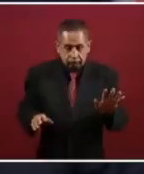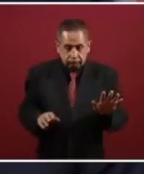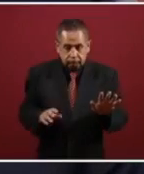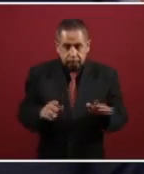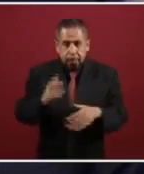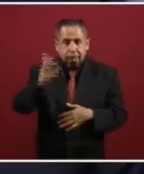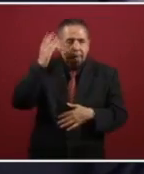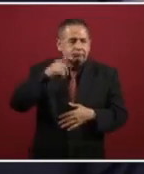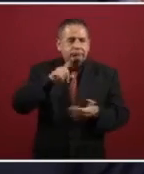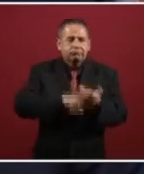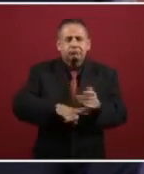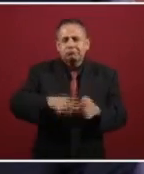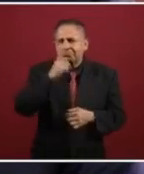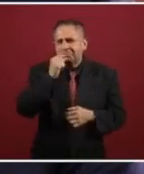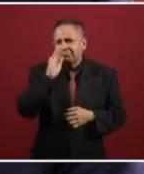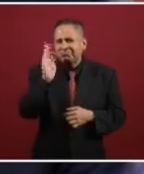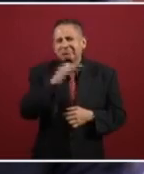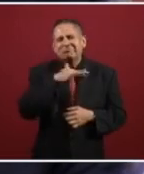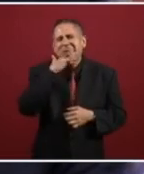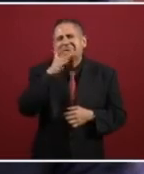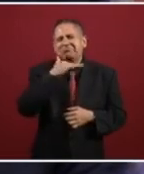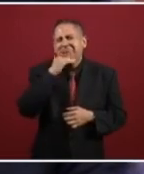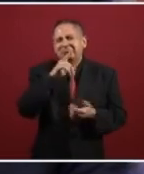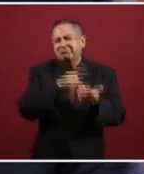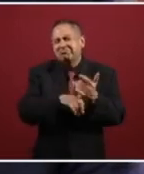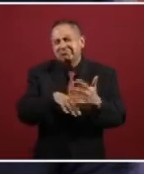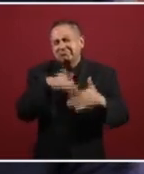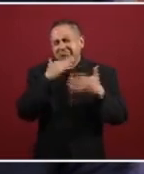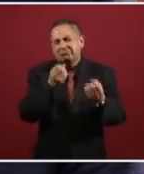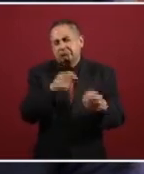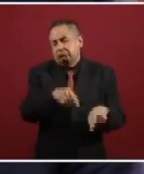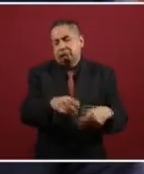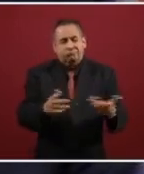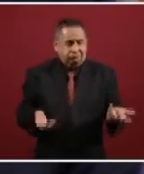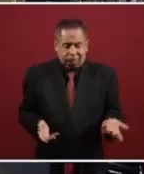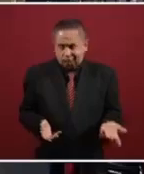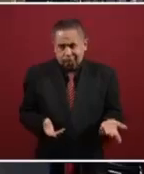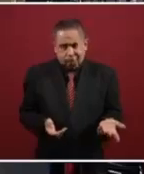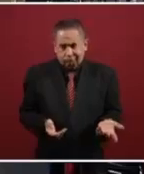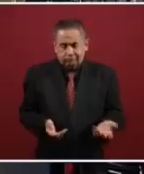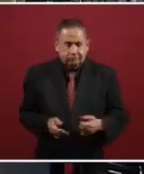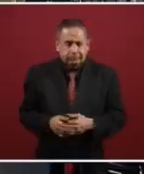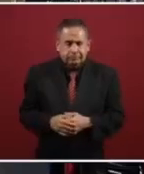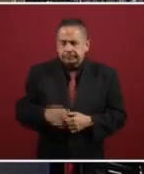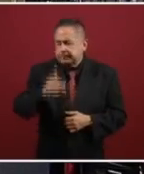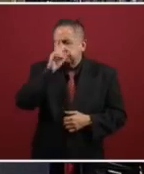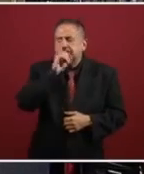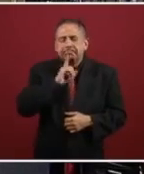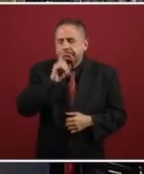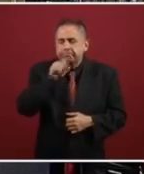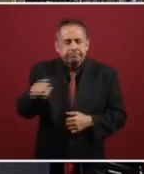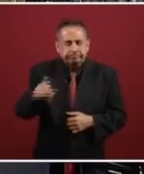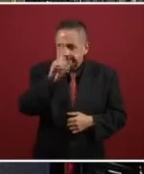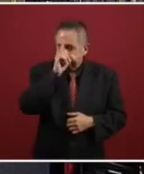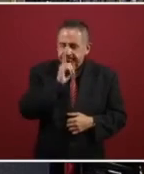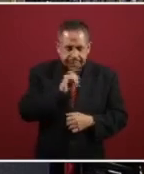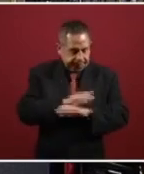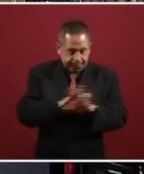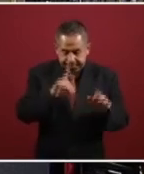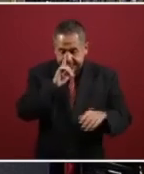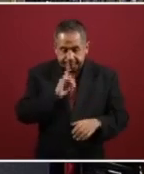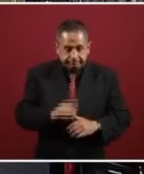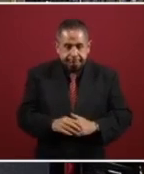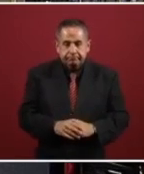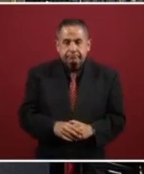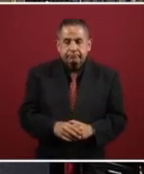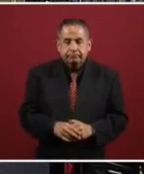a perder esa corporación. Finalmente, sobre el caso de gasoductos, el presidente precisó que se busca llegar a un